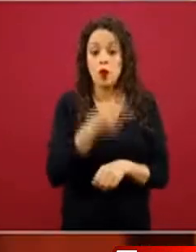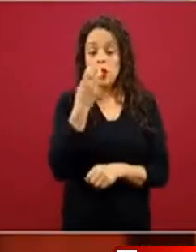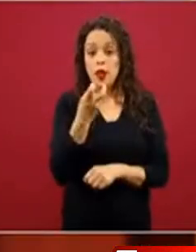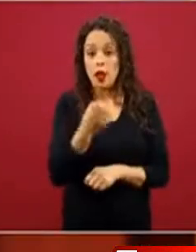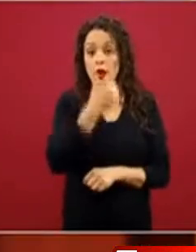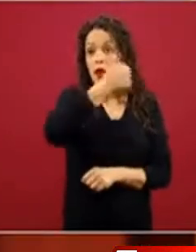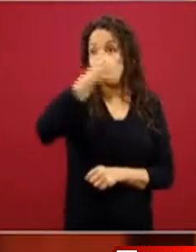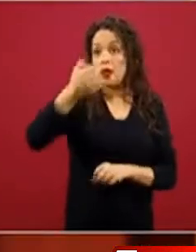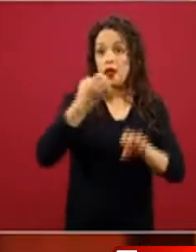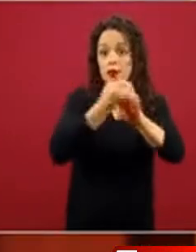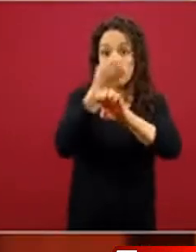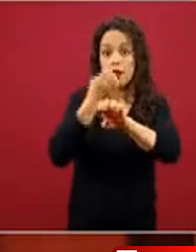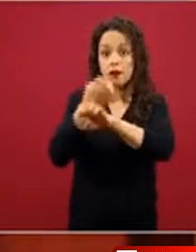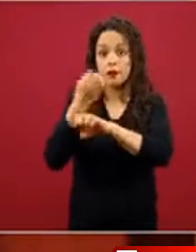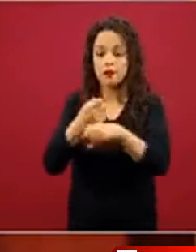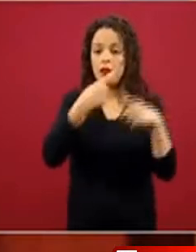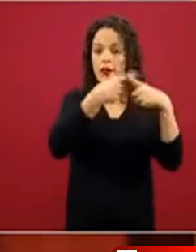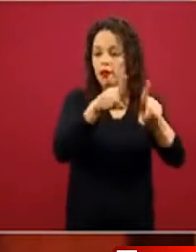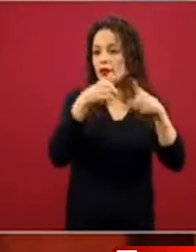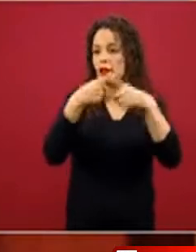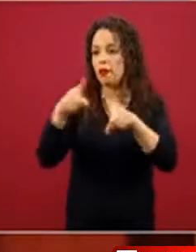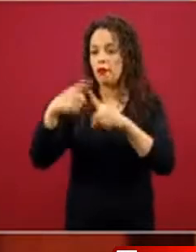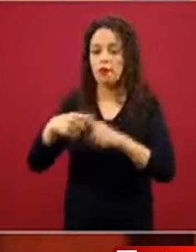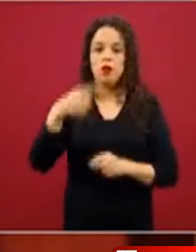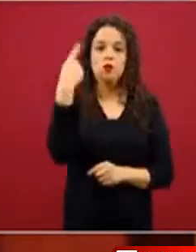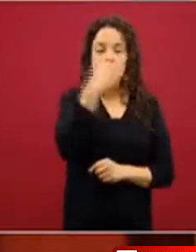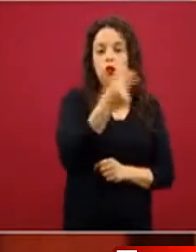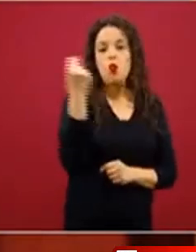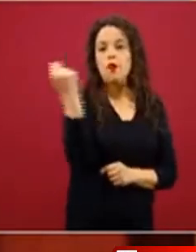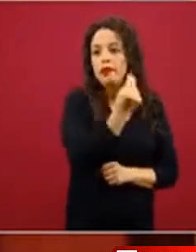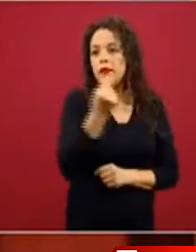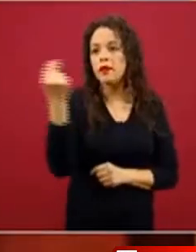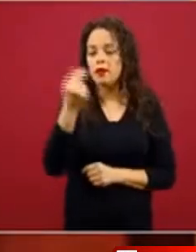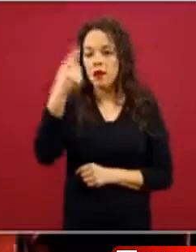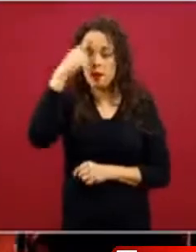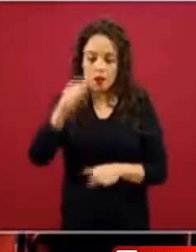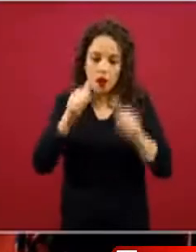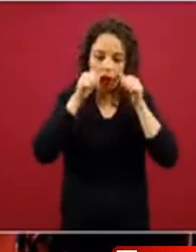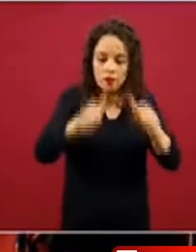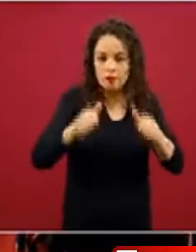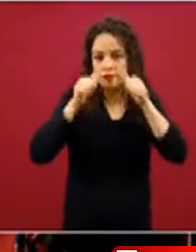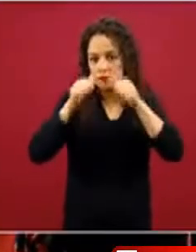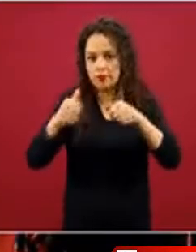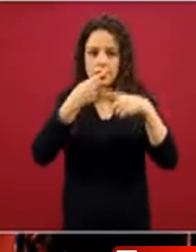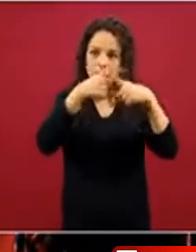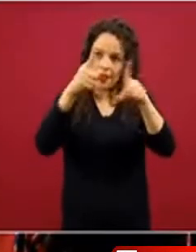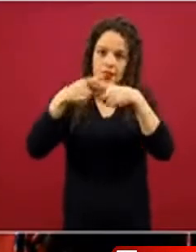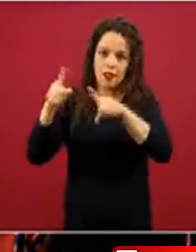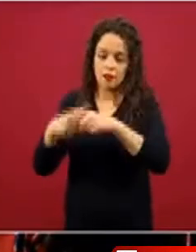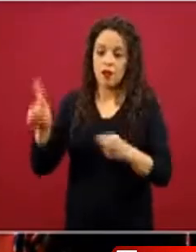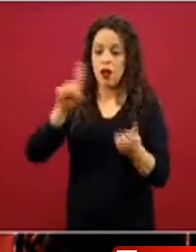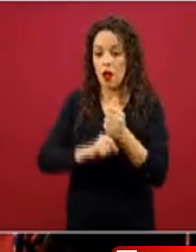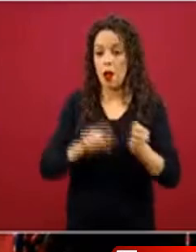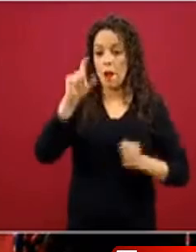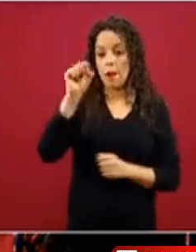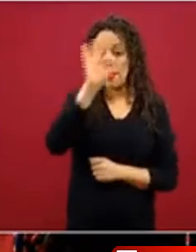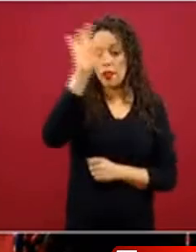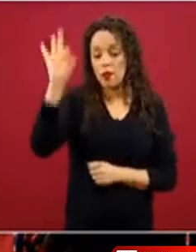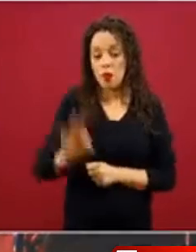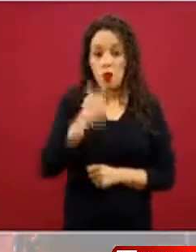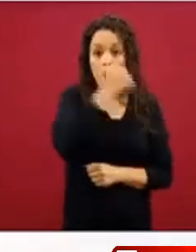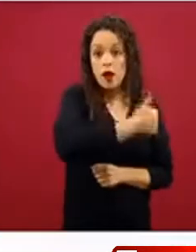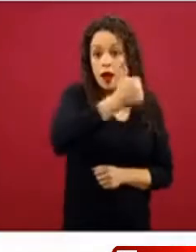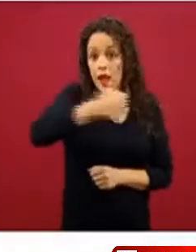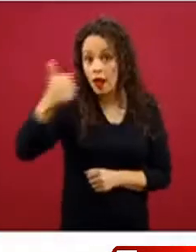cada estado puede responder a las necesidades de demanda de atención médica. 20% para cada una de las tendencias,